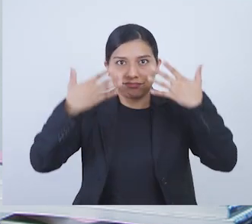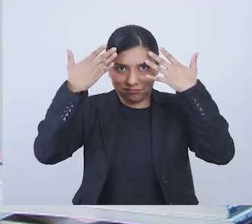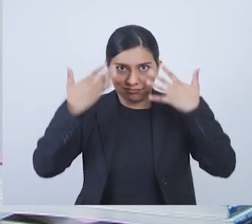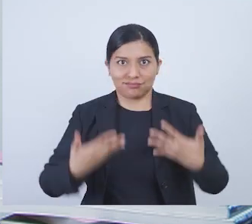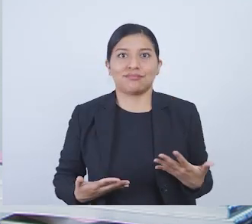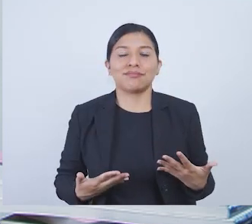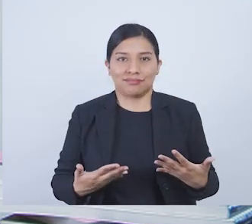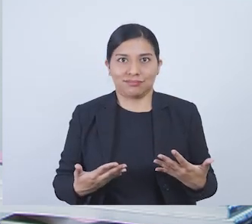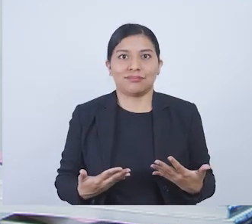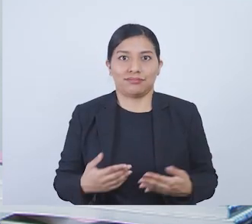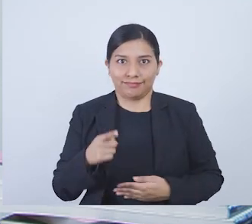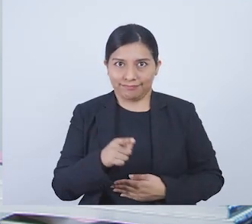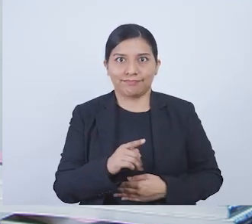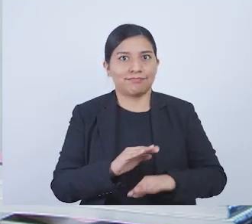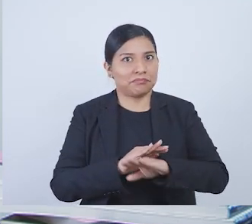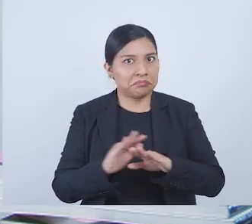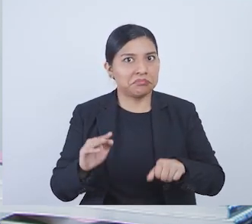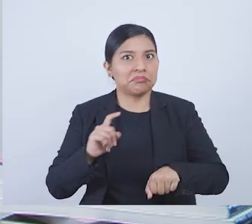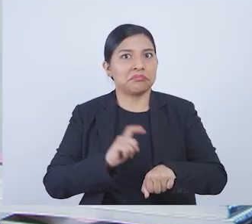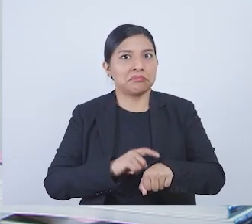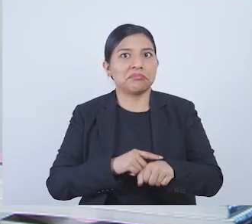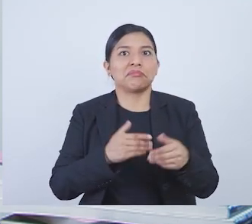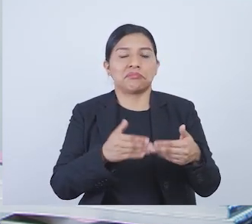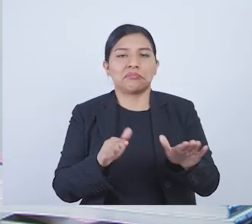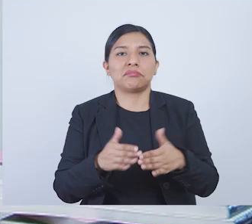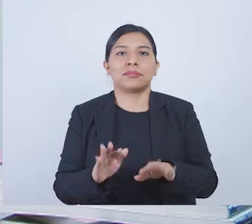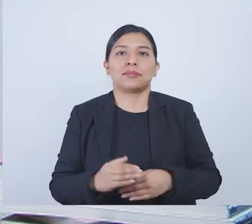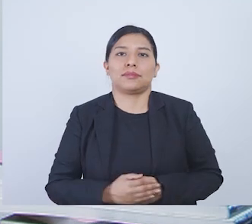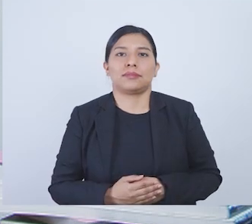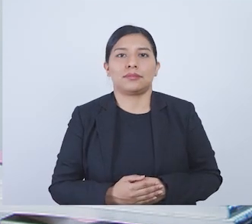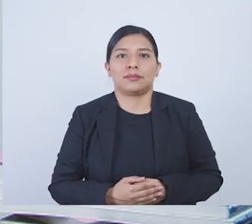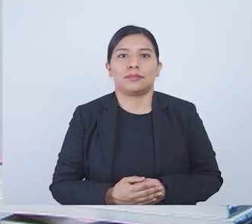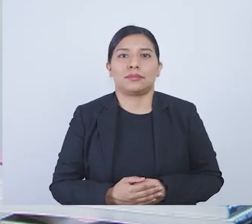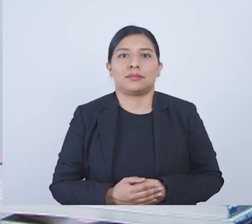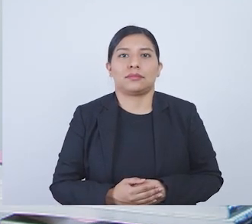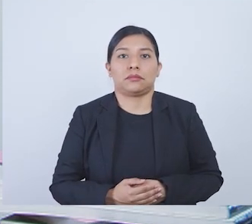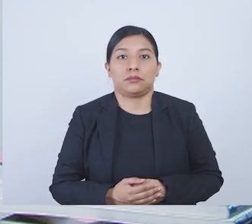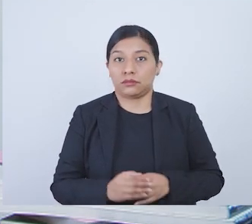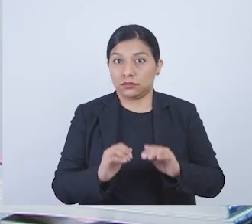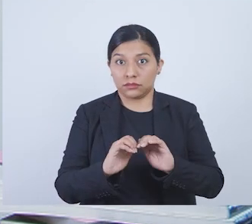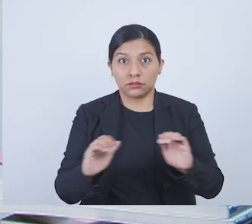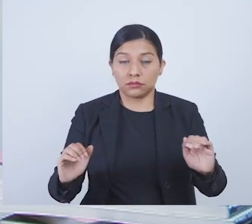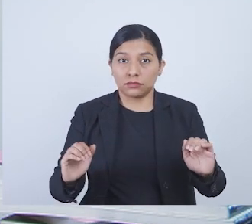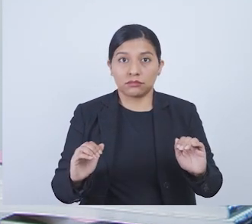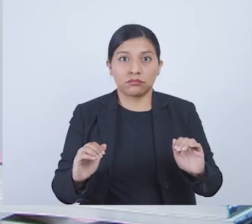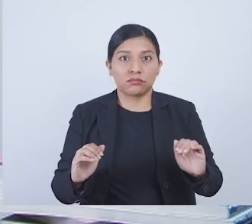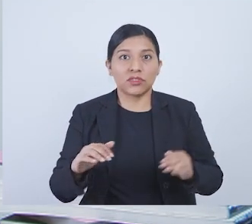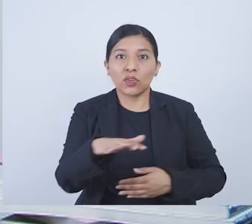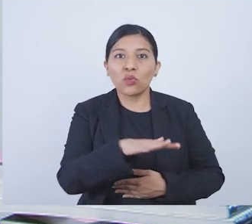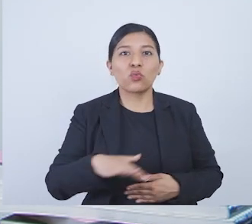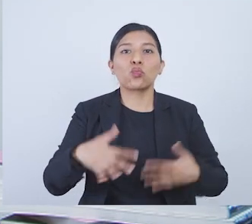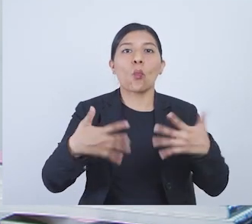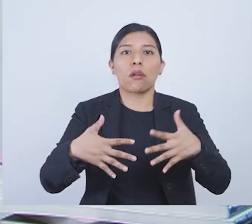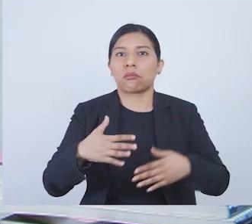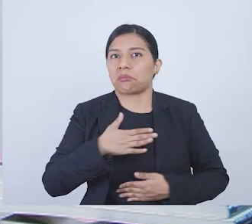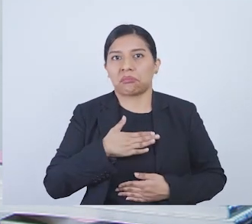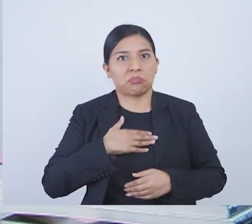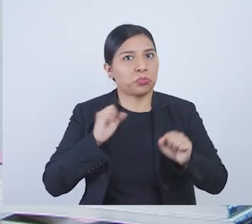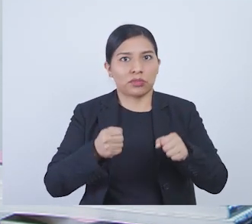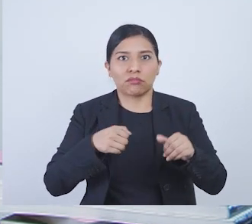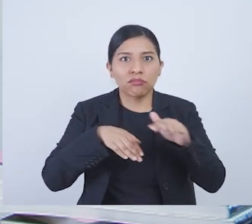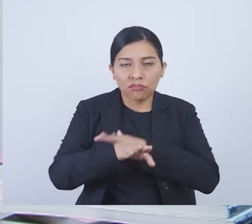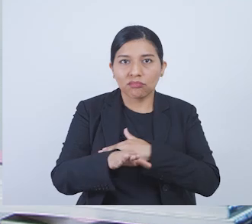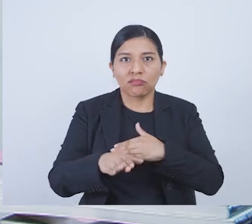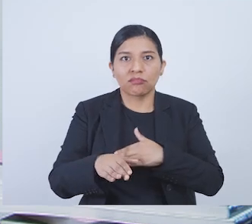nivel social se han reducido por diferentes factores. El niño ya no tiene el espacio de los parques, el espacio de